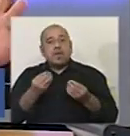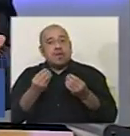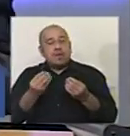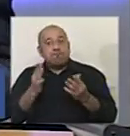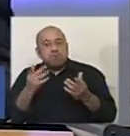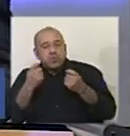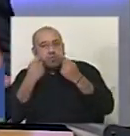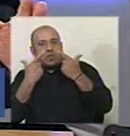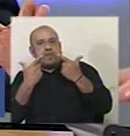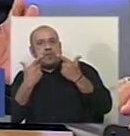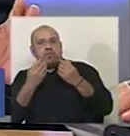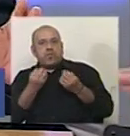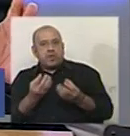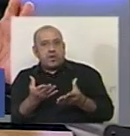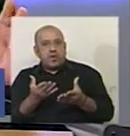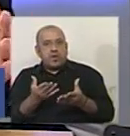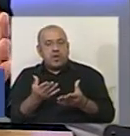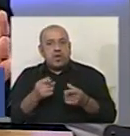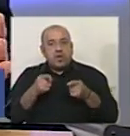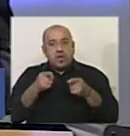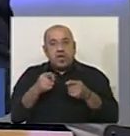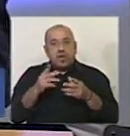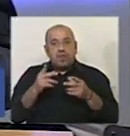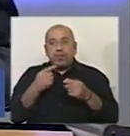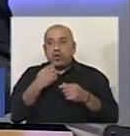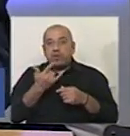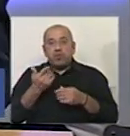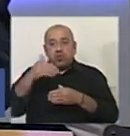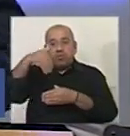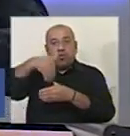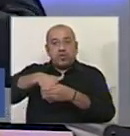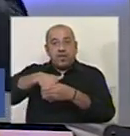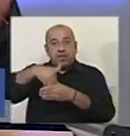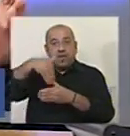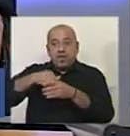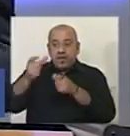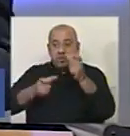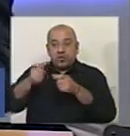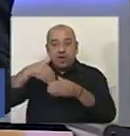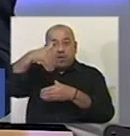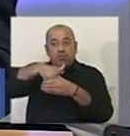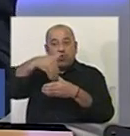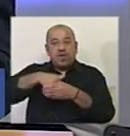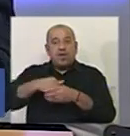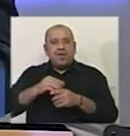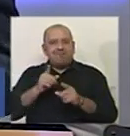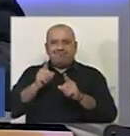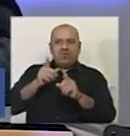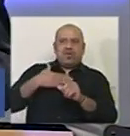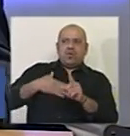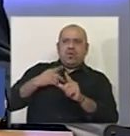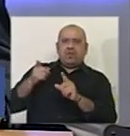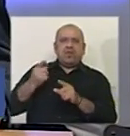asombran cuando estos electorados terminan eligiendo a un montón de demagogos o